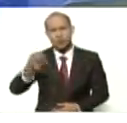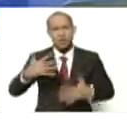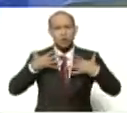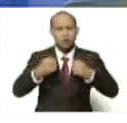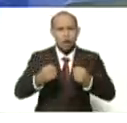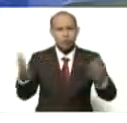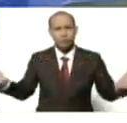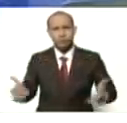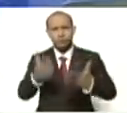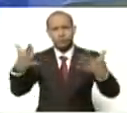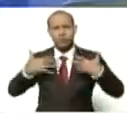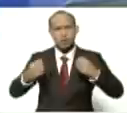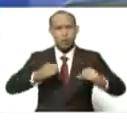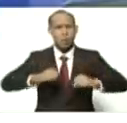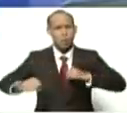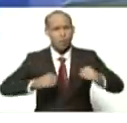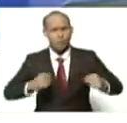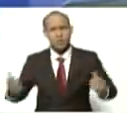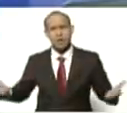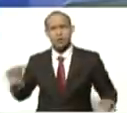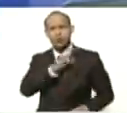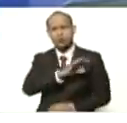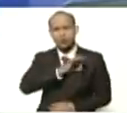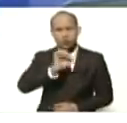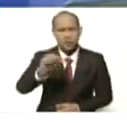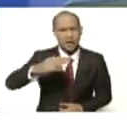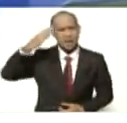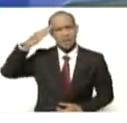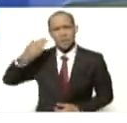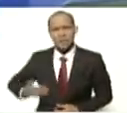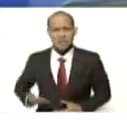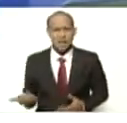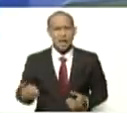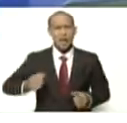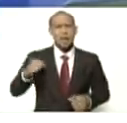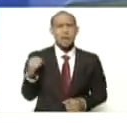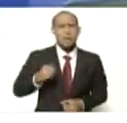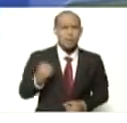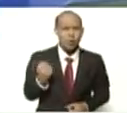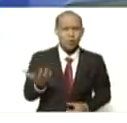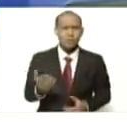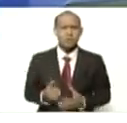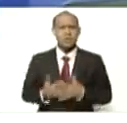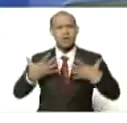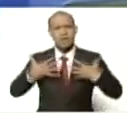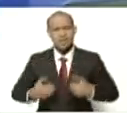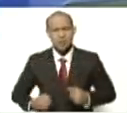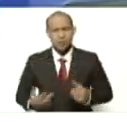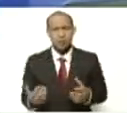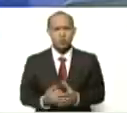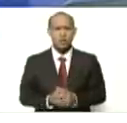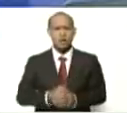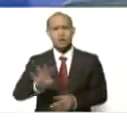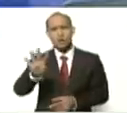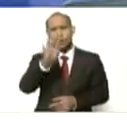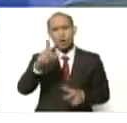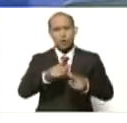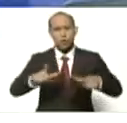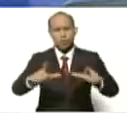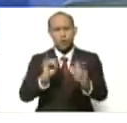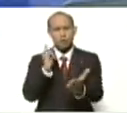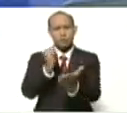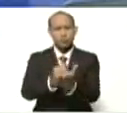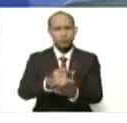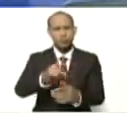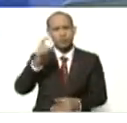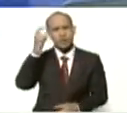integrantes de movimientos sociales milicianos fuerzas policiales y de seguridad en cuarto lugar iniciamos el lunes